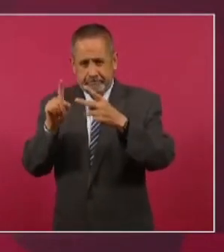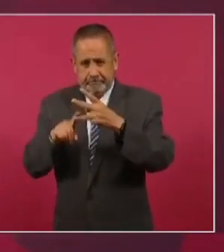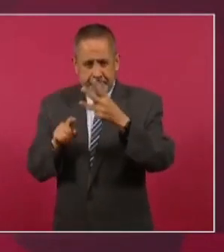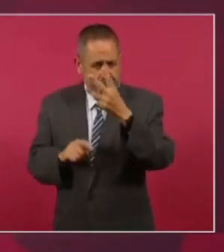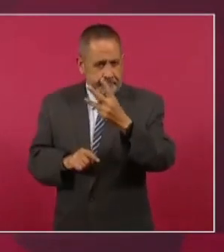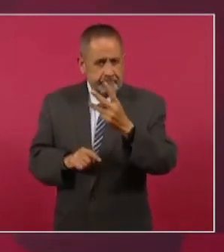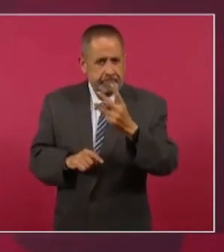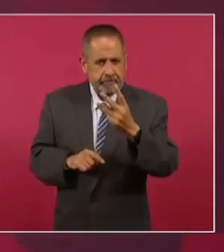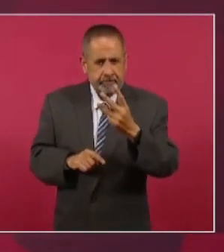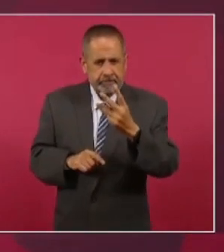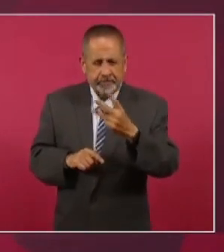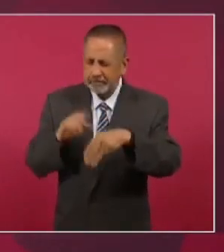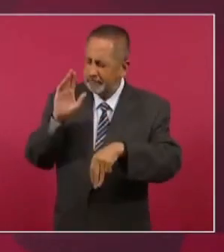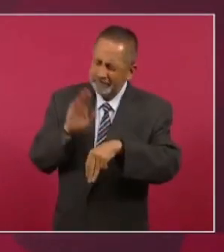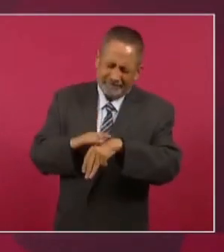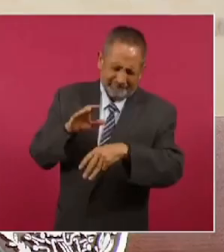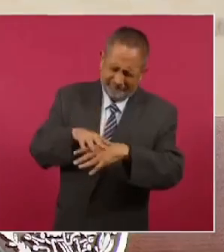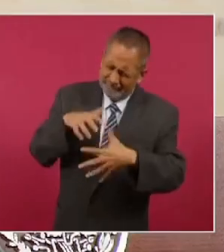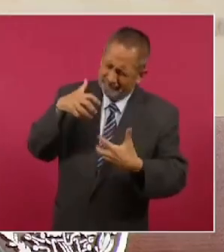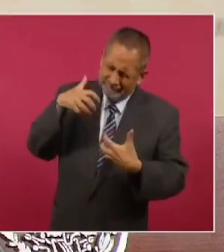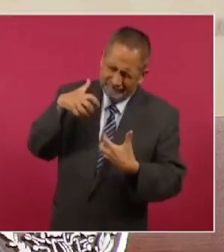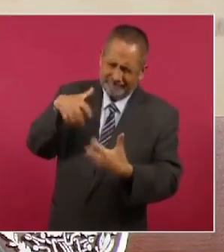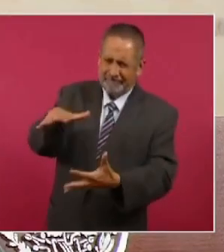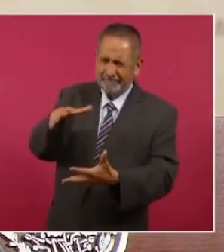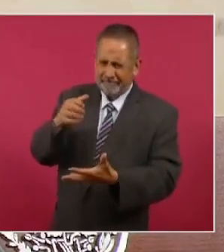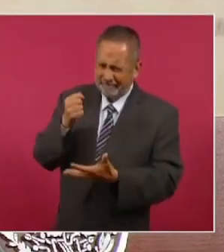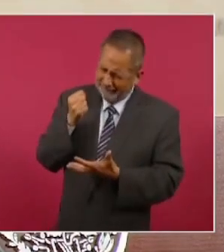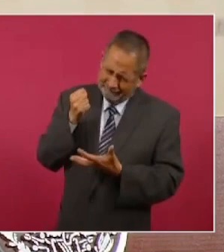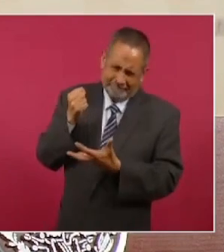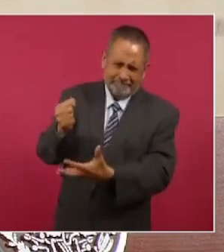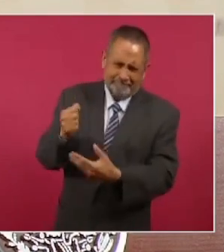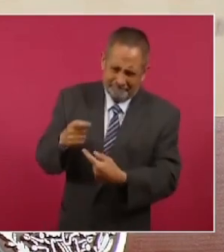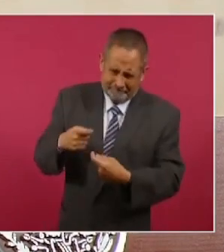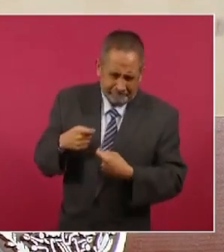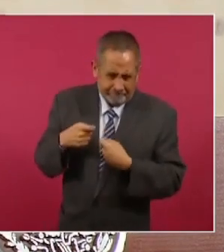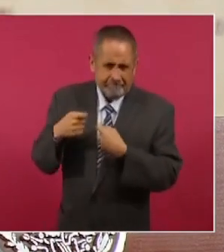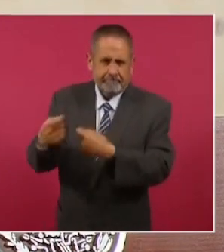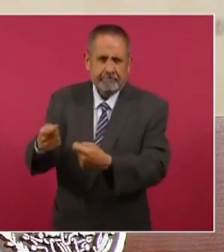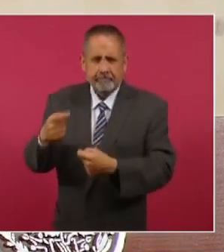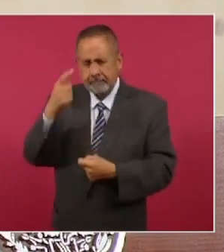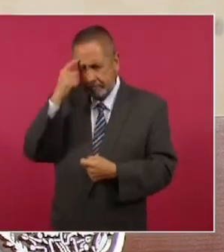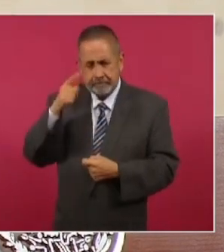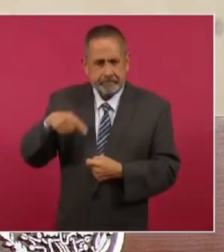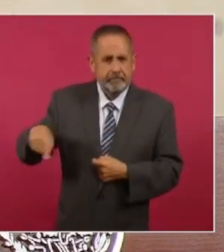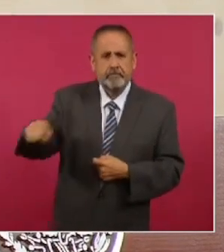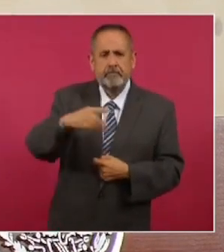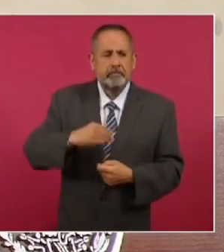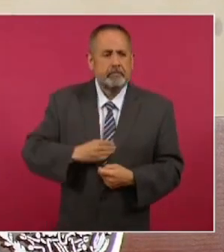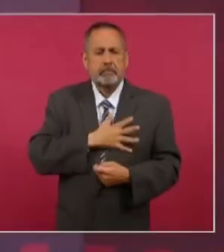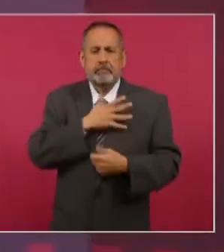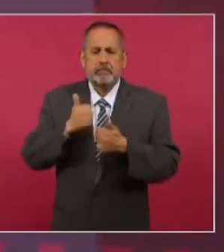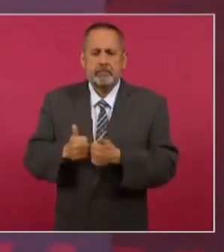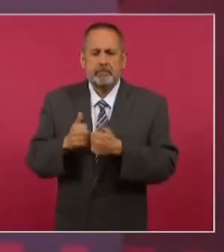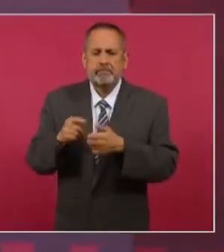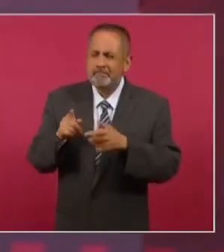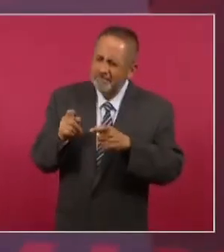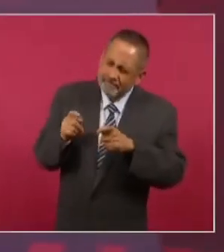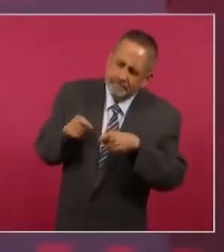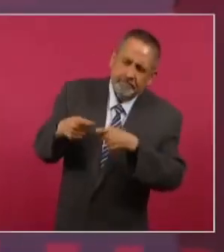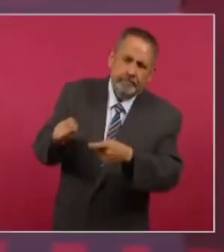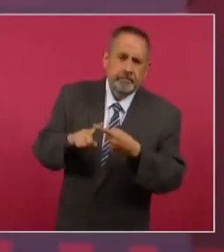que son los que más presupuesto reciben para el bienestar chiapas